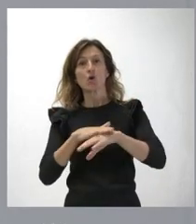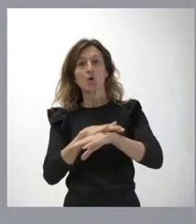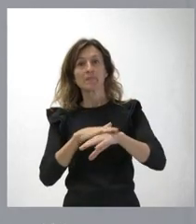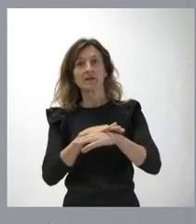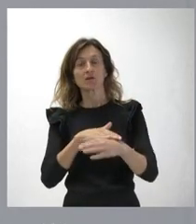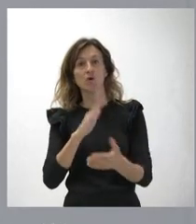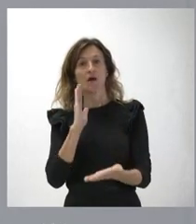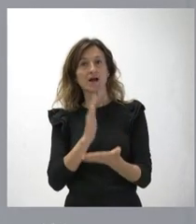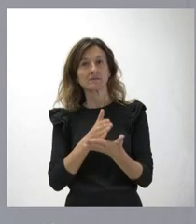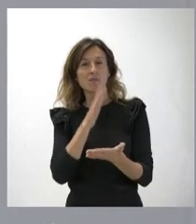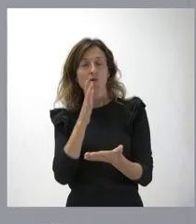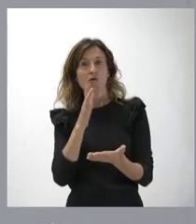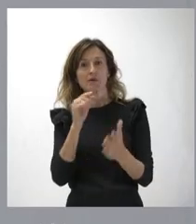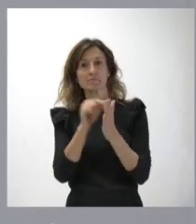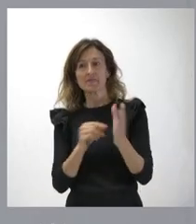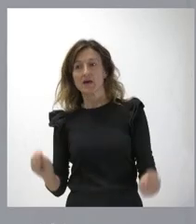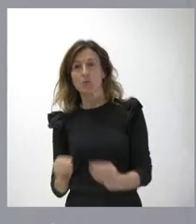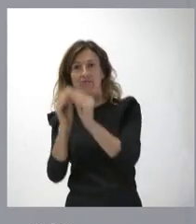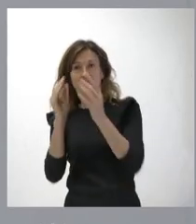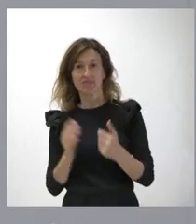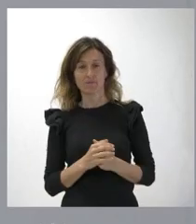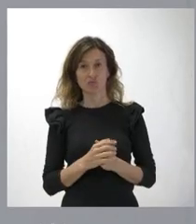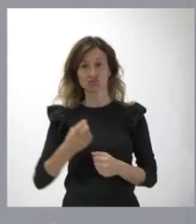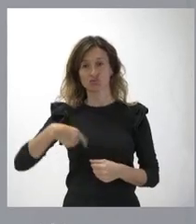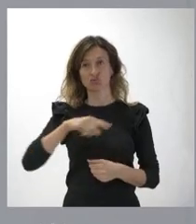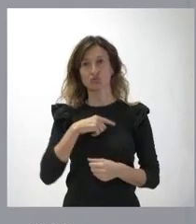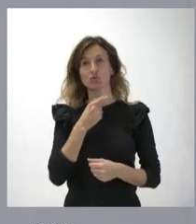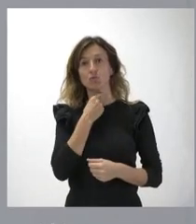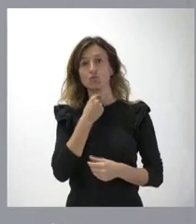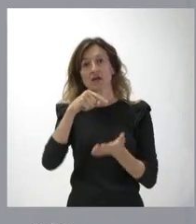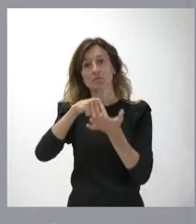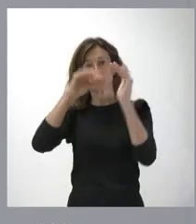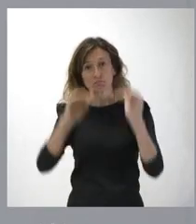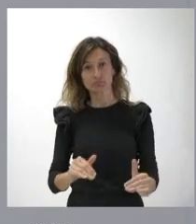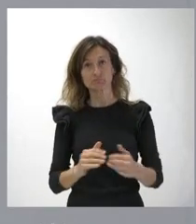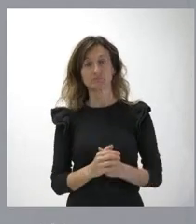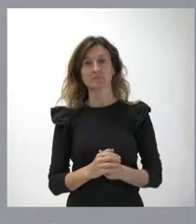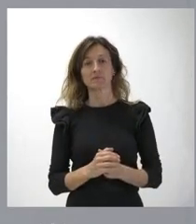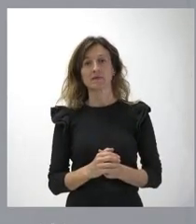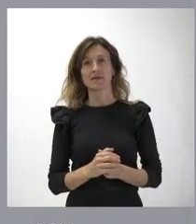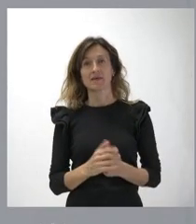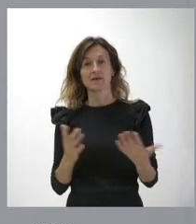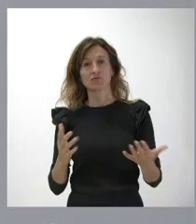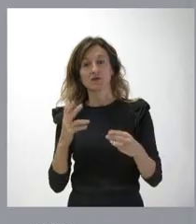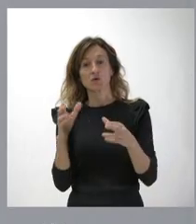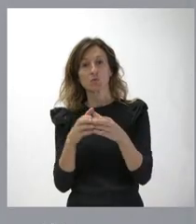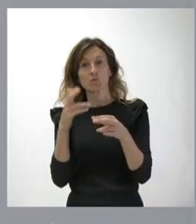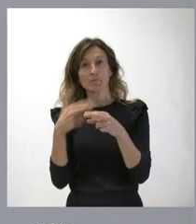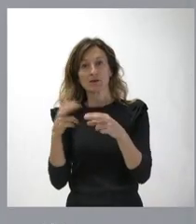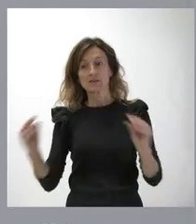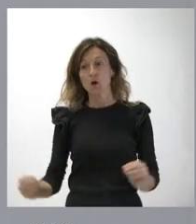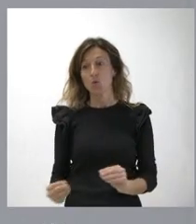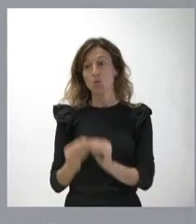partidos políticos en medidas en donde nosotros coincidimos Nosotros somos partidarios por ejemplo de bajar impuestos no podemos evitar que si hay partidos políticos que coinciden con